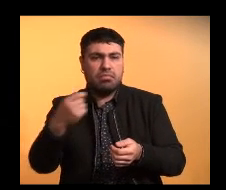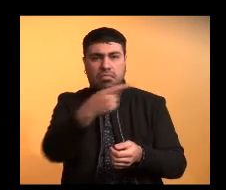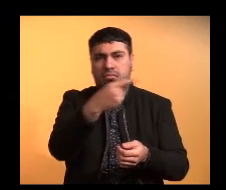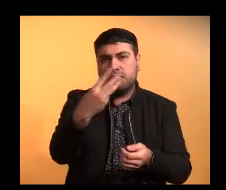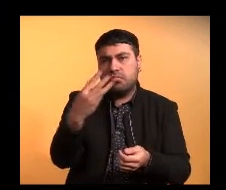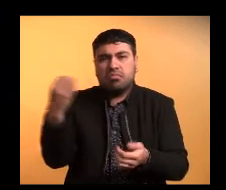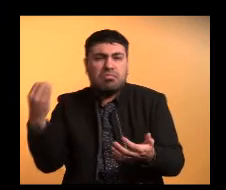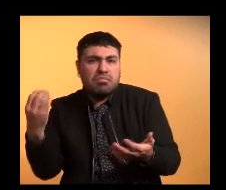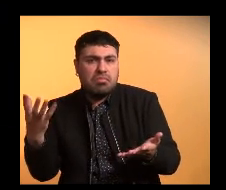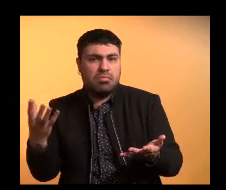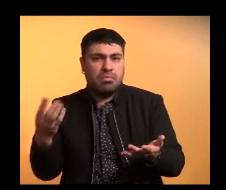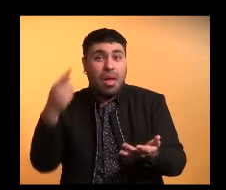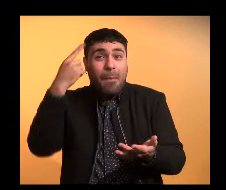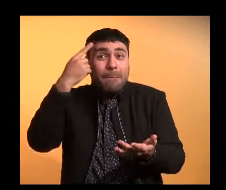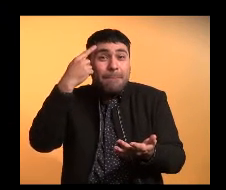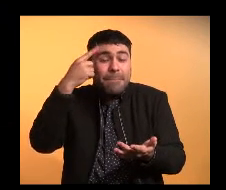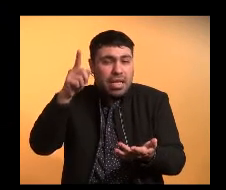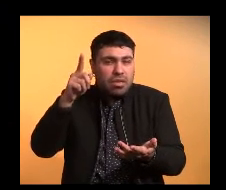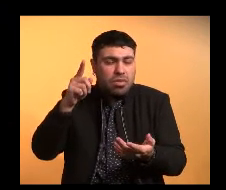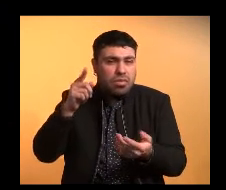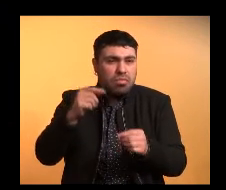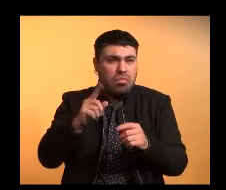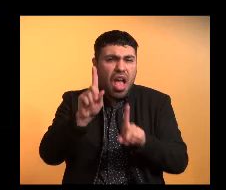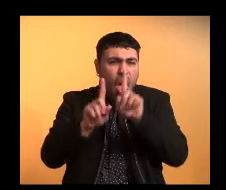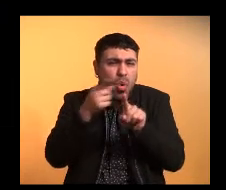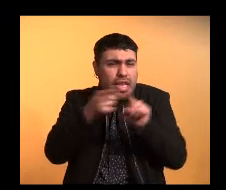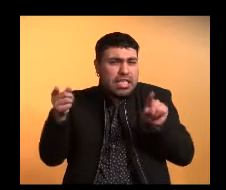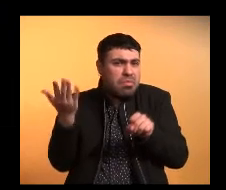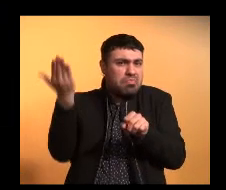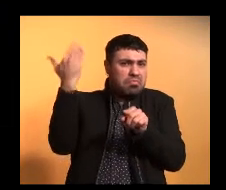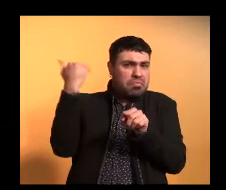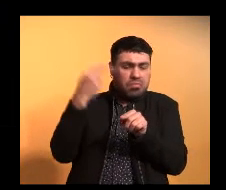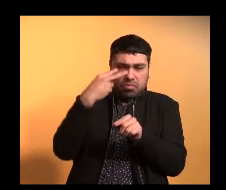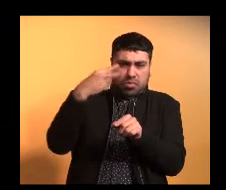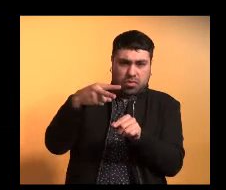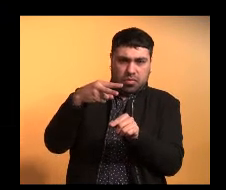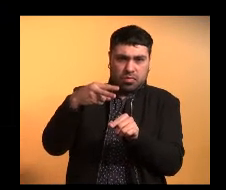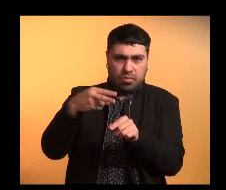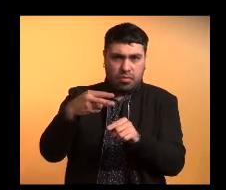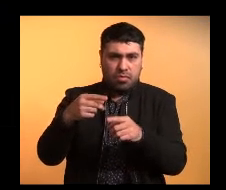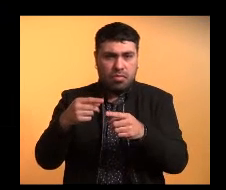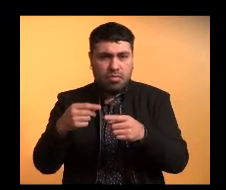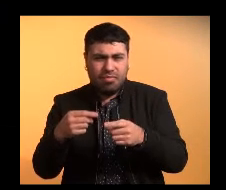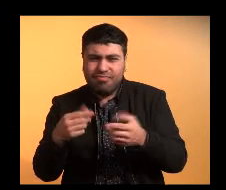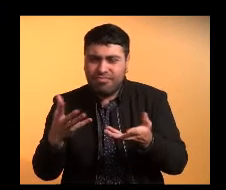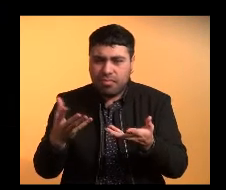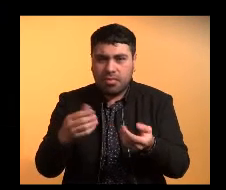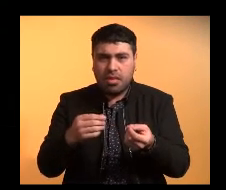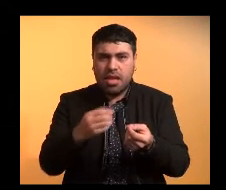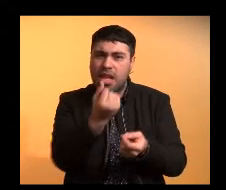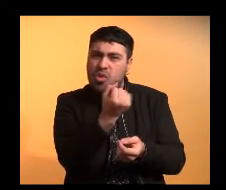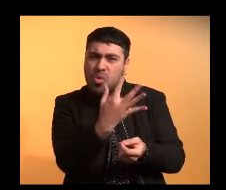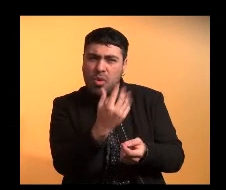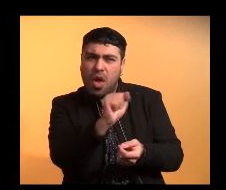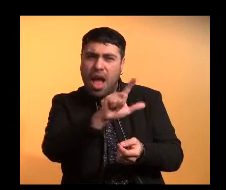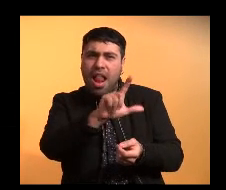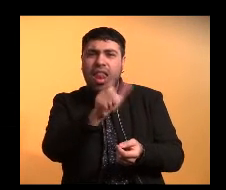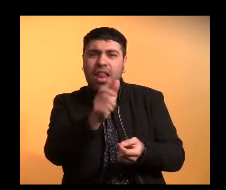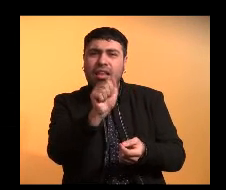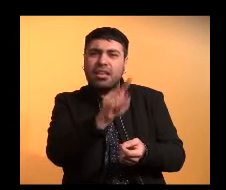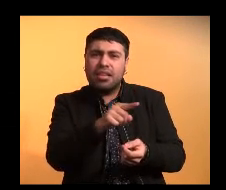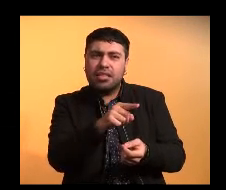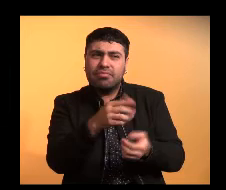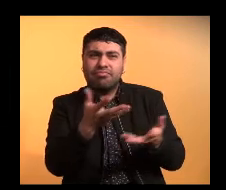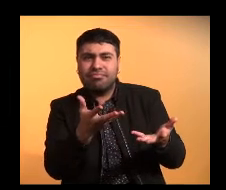Hace poquitas semanas apareció un libro de algas antárticas donde se hace una evaluación nuevamente del número de especies de macroalgas que existen en